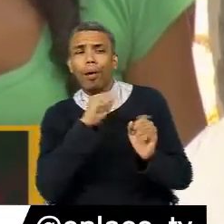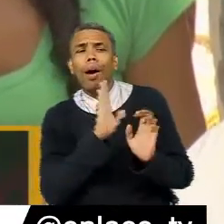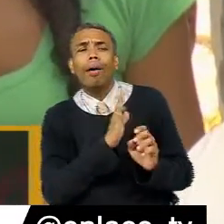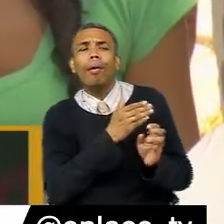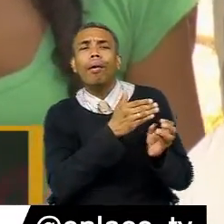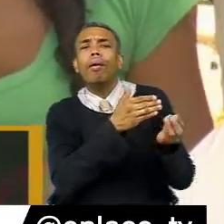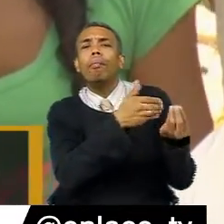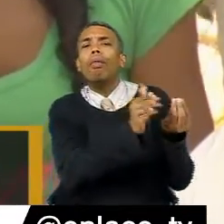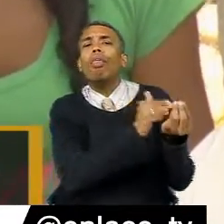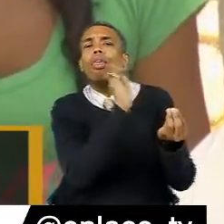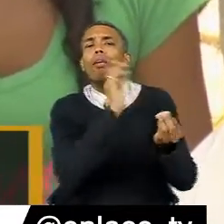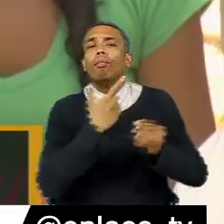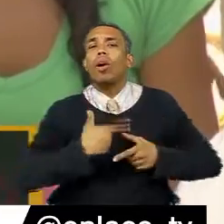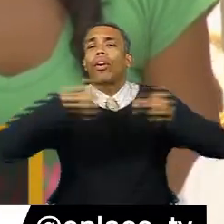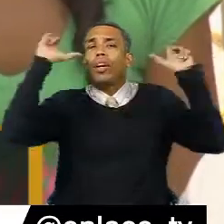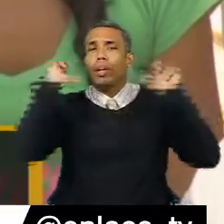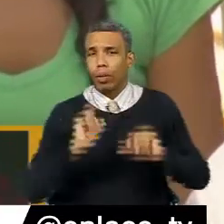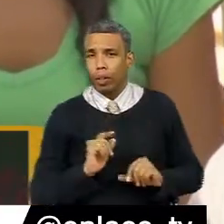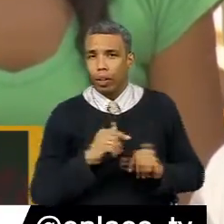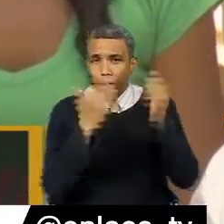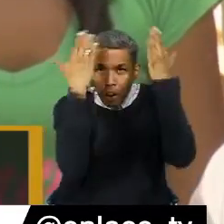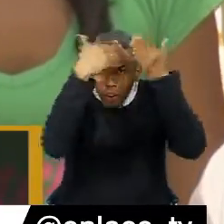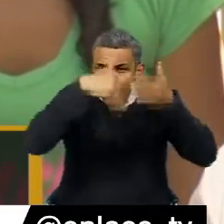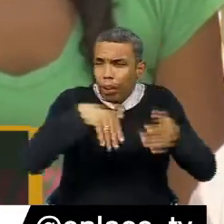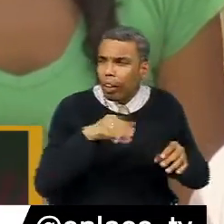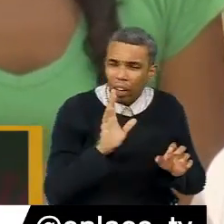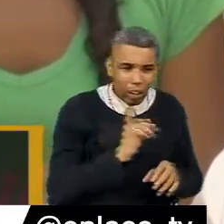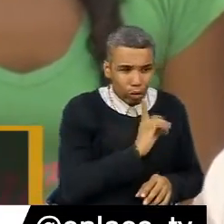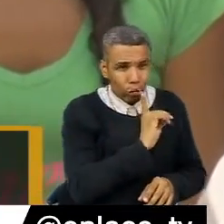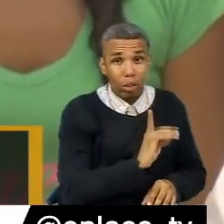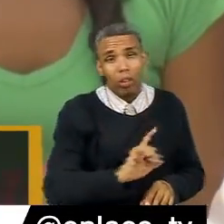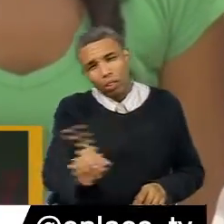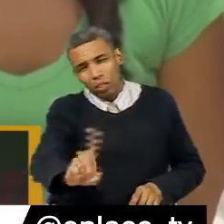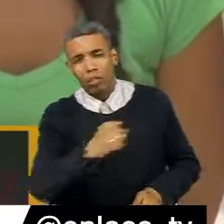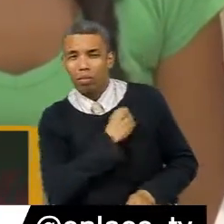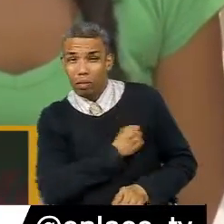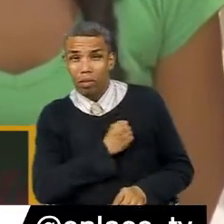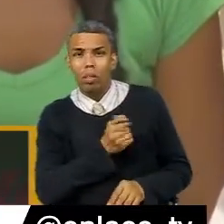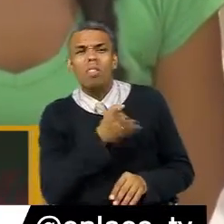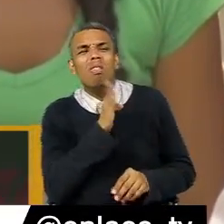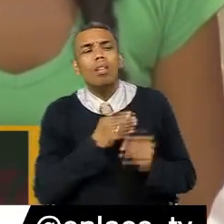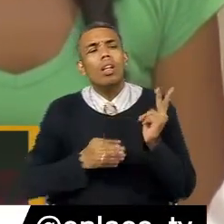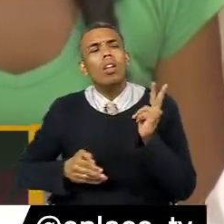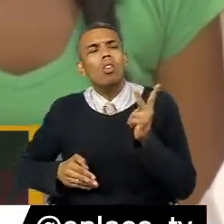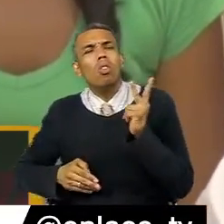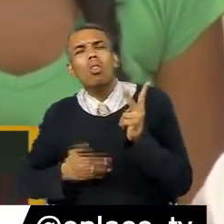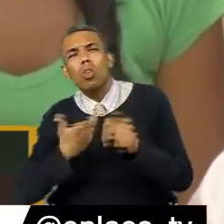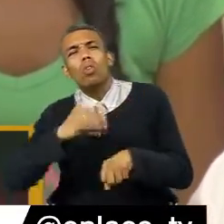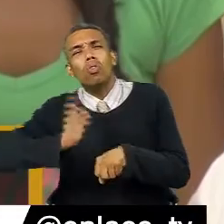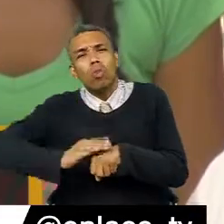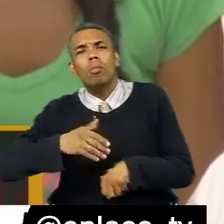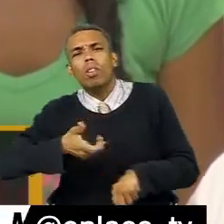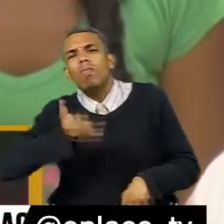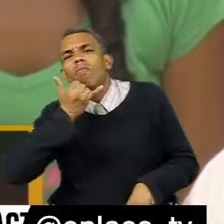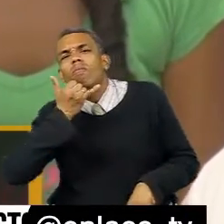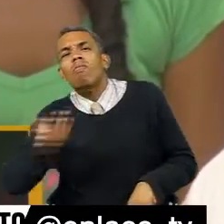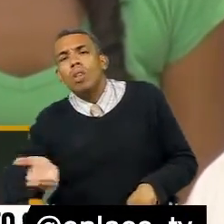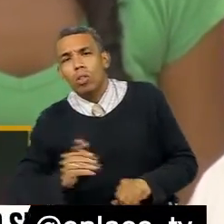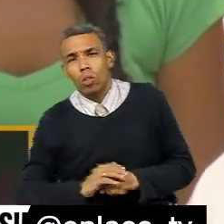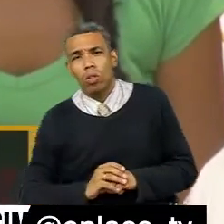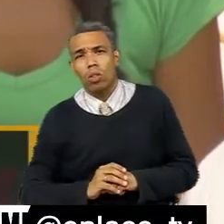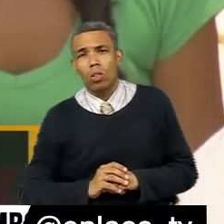los incluyen, vean, no se sabe nada, ninguno nos da ninguna información ni nada, dónde están esa gente ni nada, que no están capturados y que los echaron